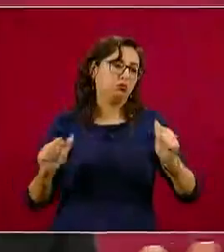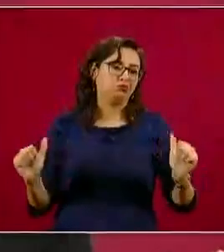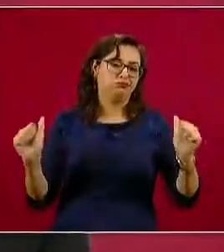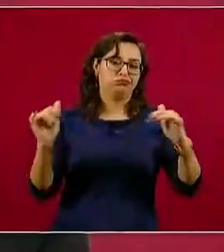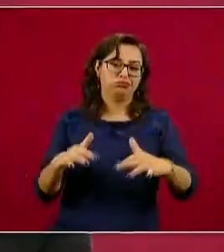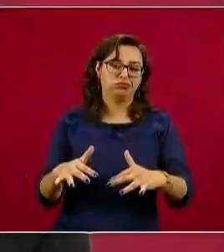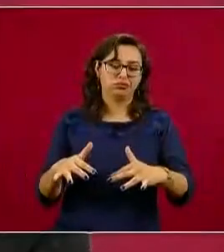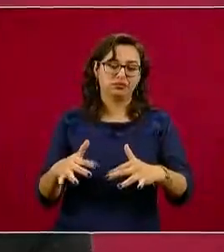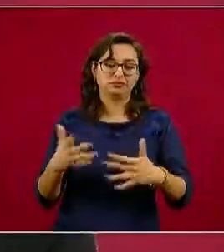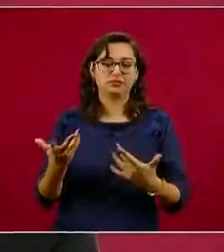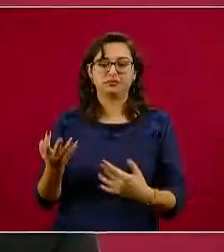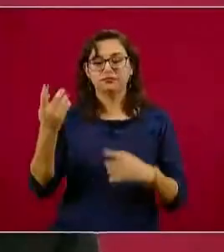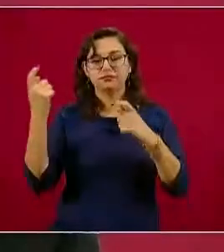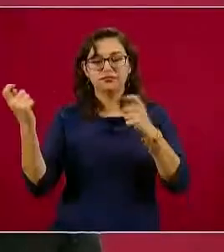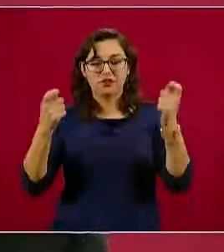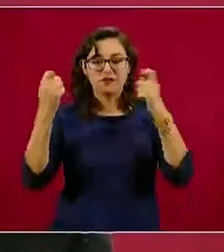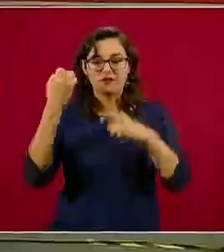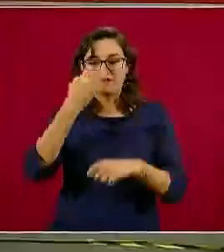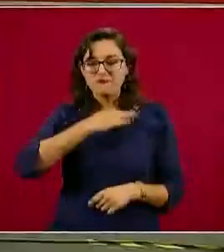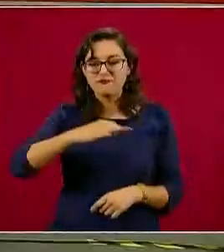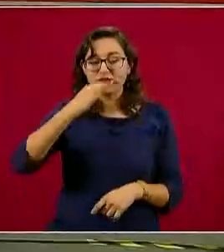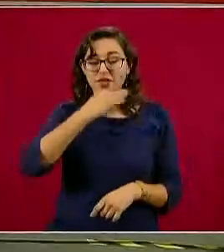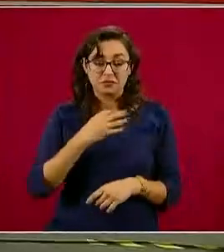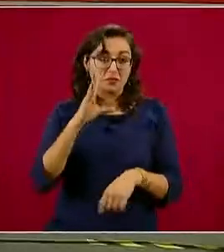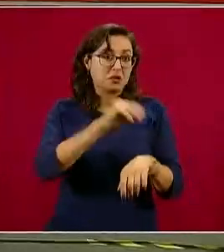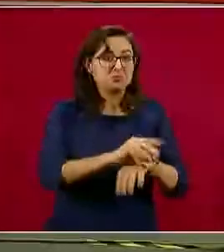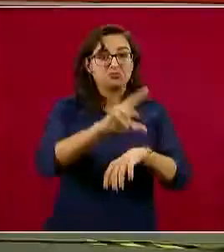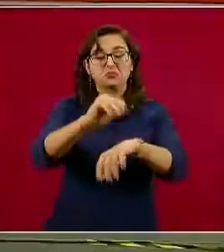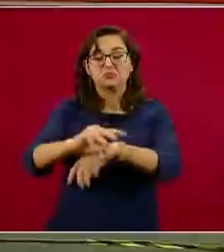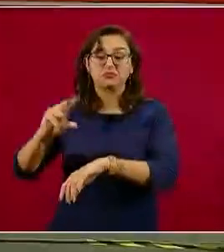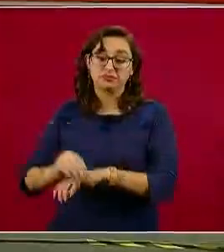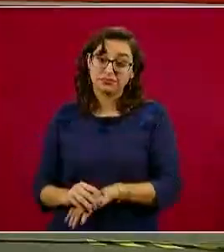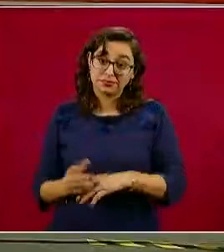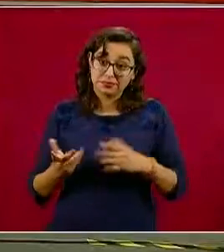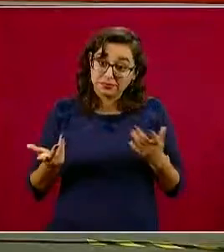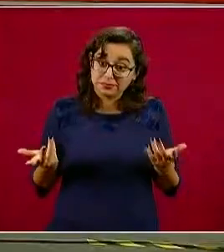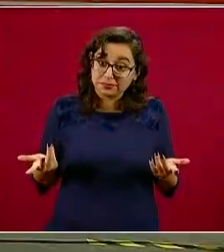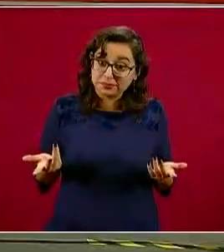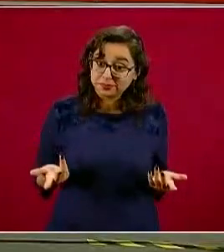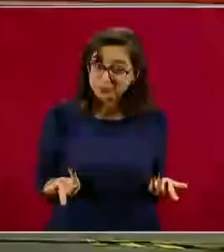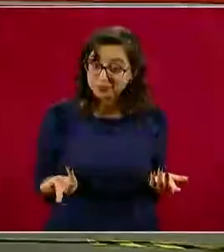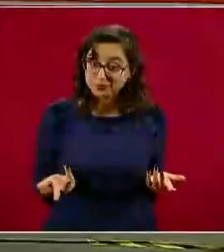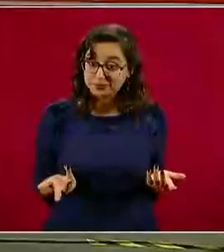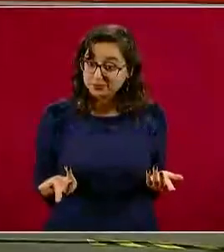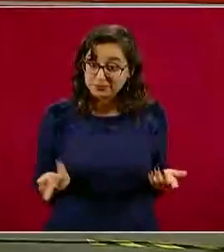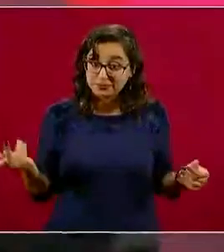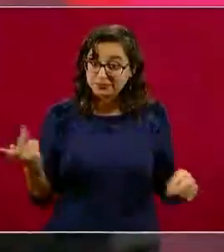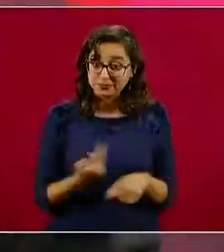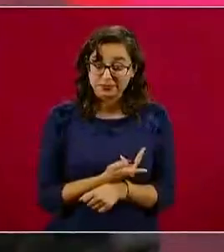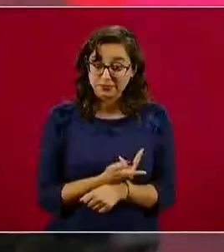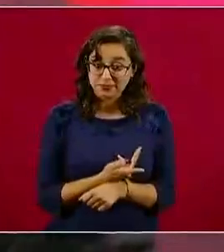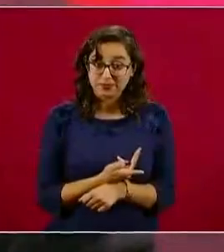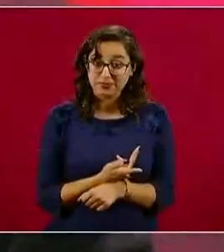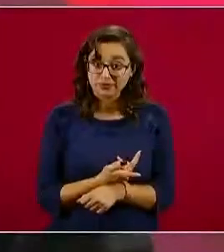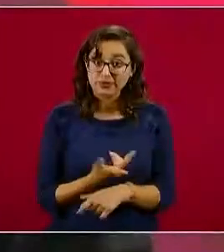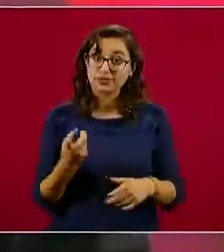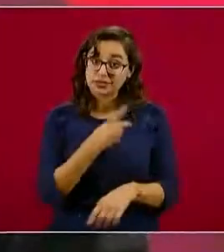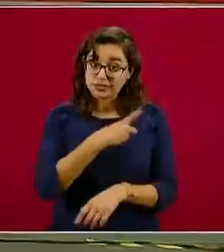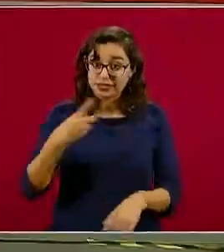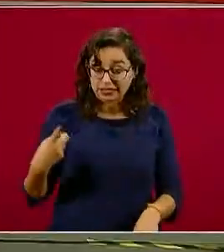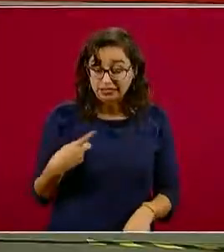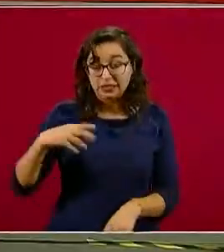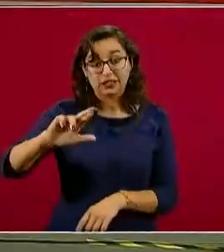se permitieron festivales. Entonces, recordamos una vez más que esto es un esfuerzo